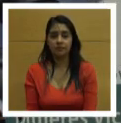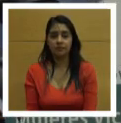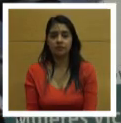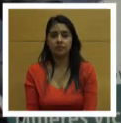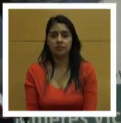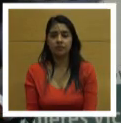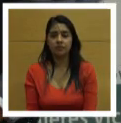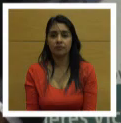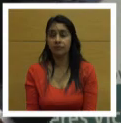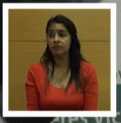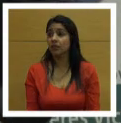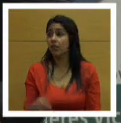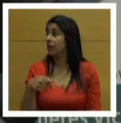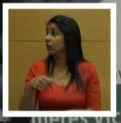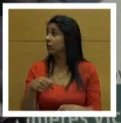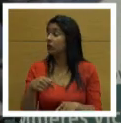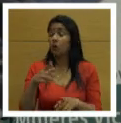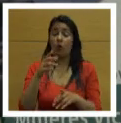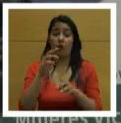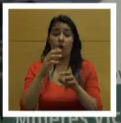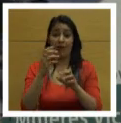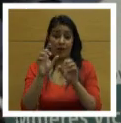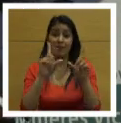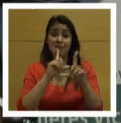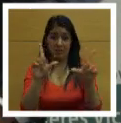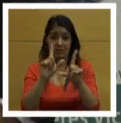esto se transmite, ¿verdad? Espero que mi padre no lo vea, está en Arica.